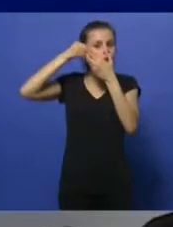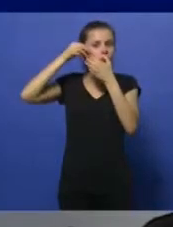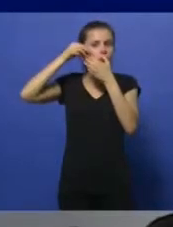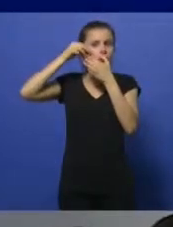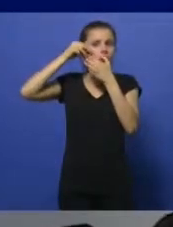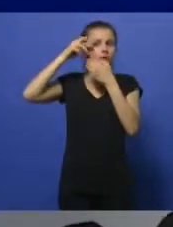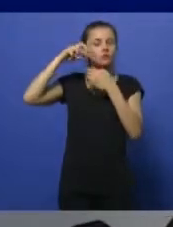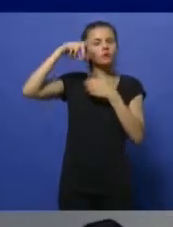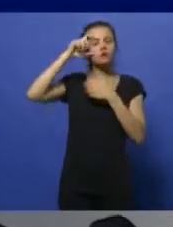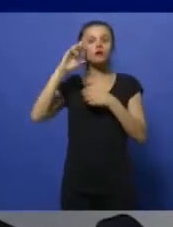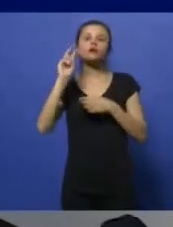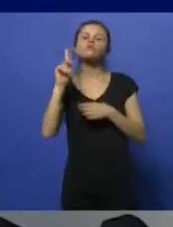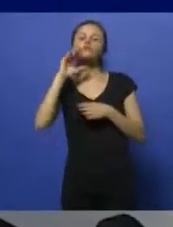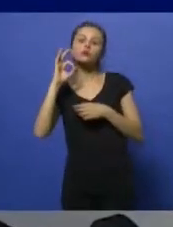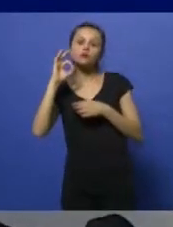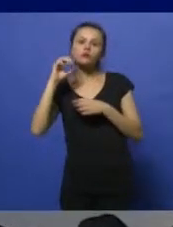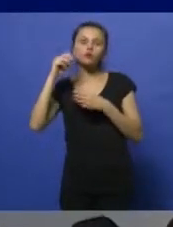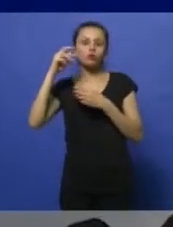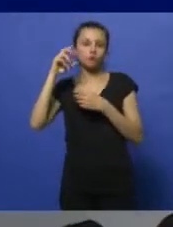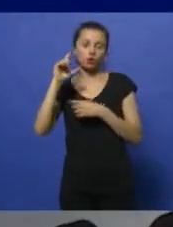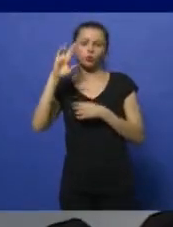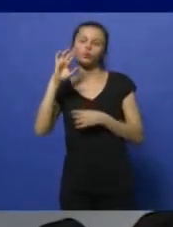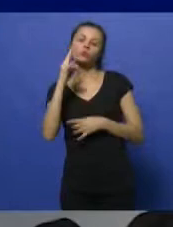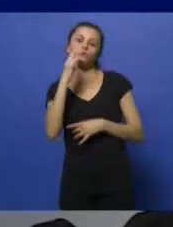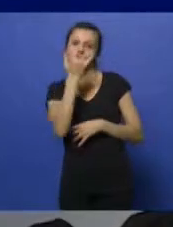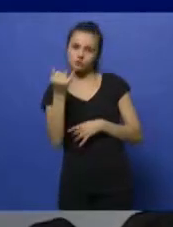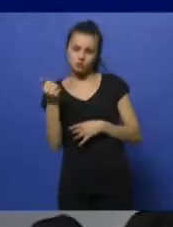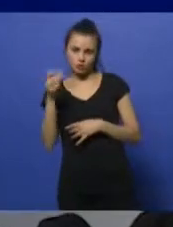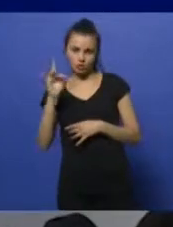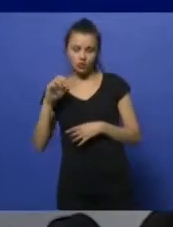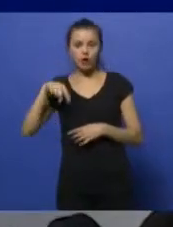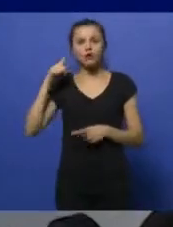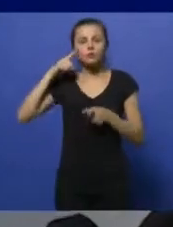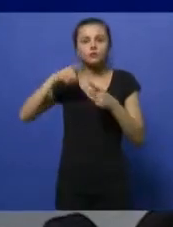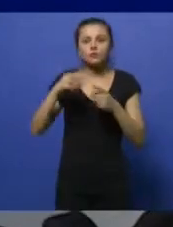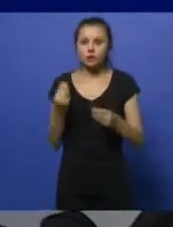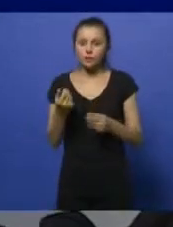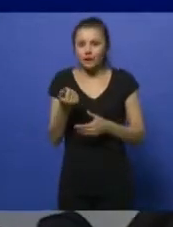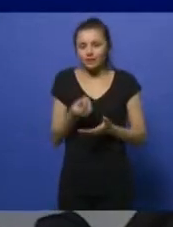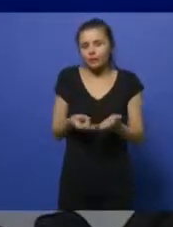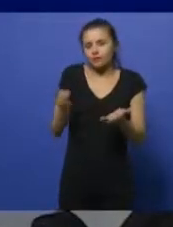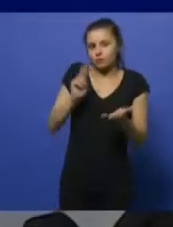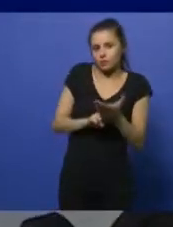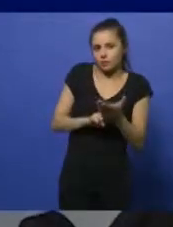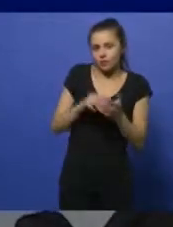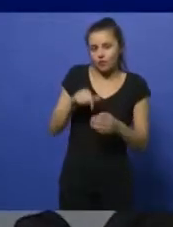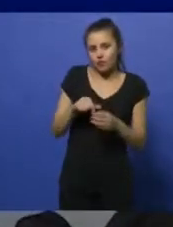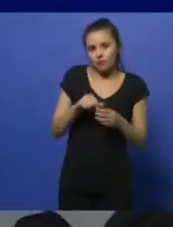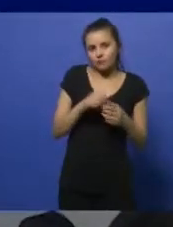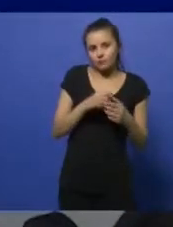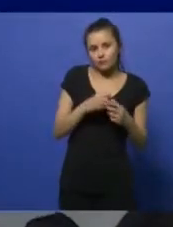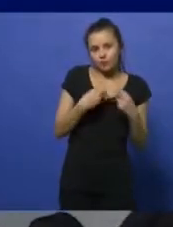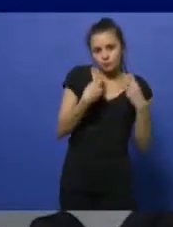ahora el objetivo es juntarle nuevamente la plata para poder llevarle a injertar el músculo ya junto a ese